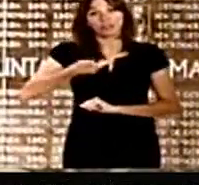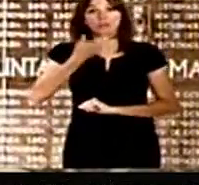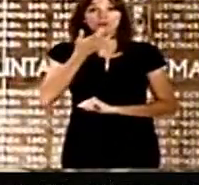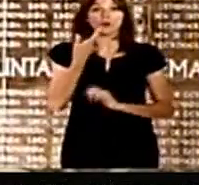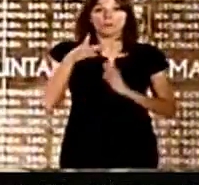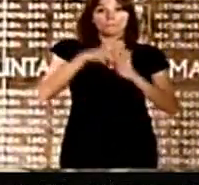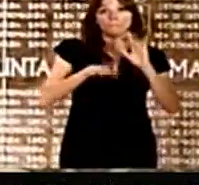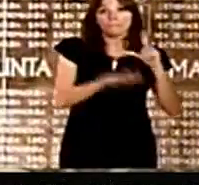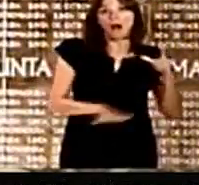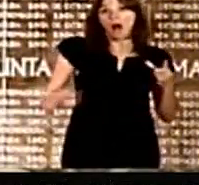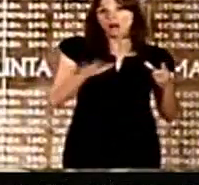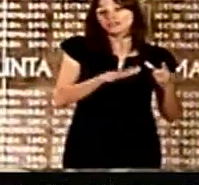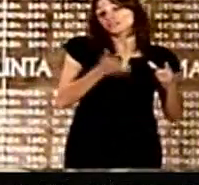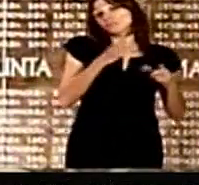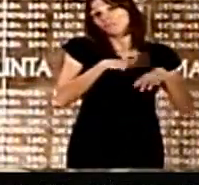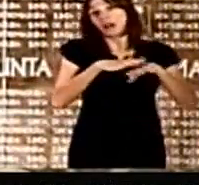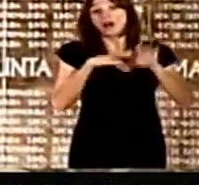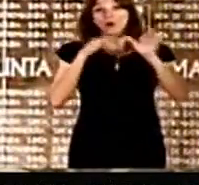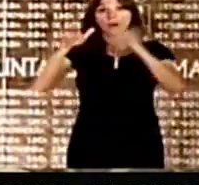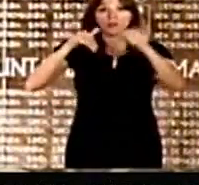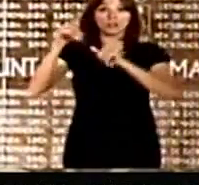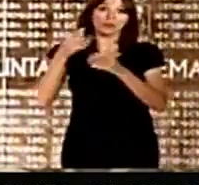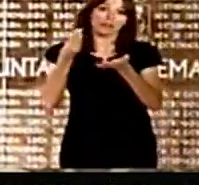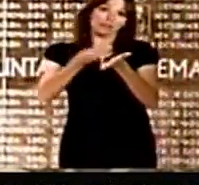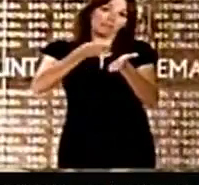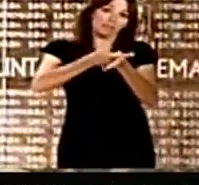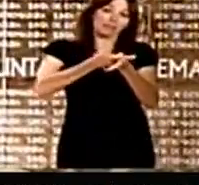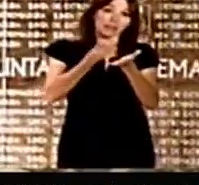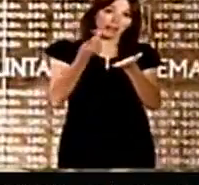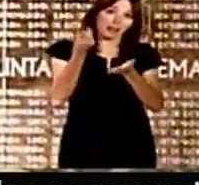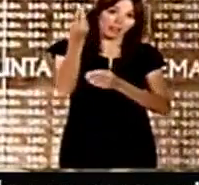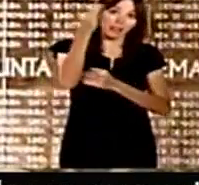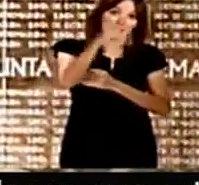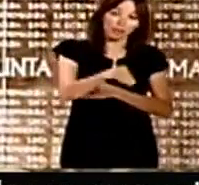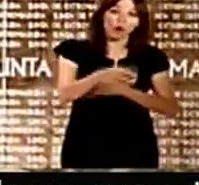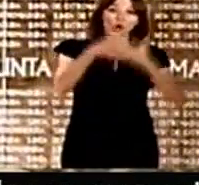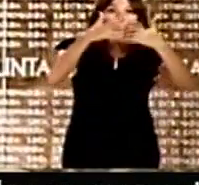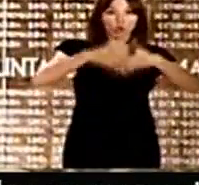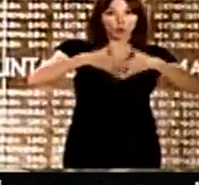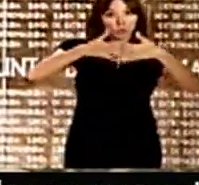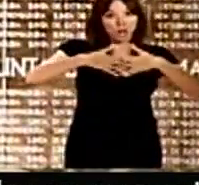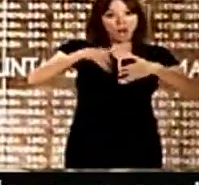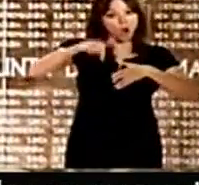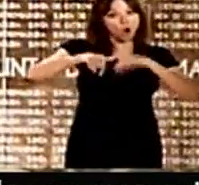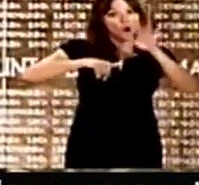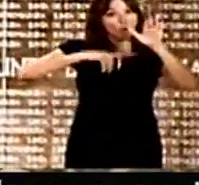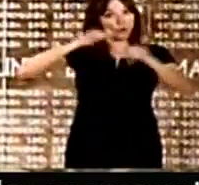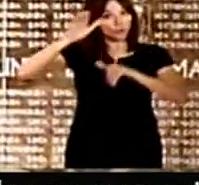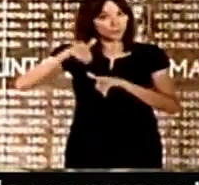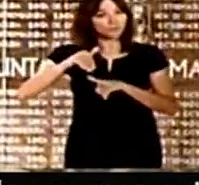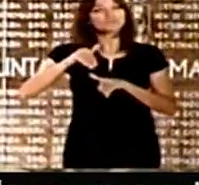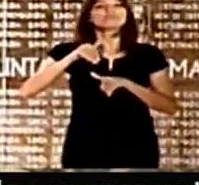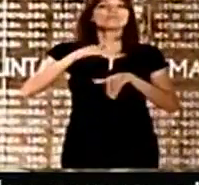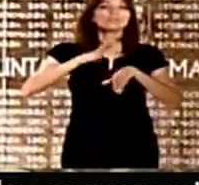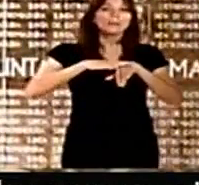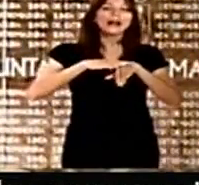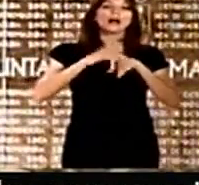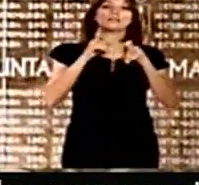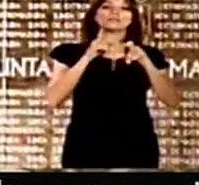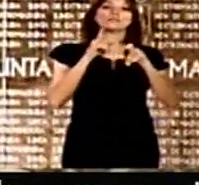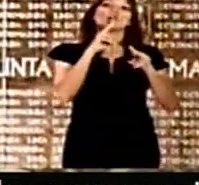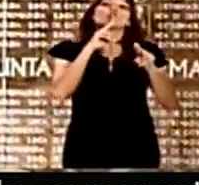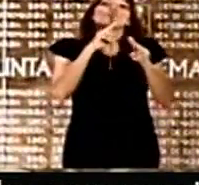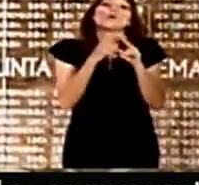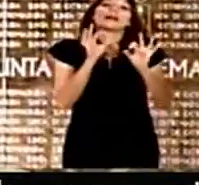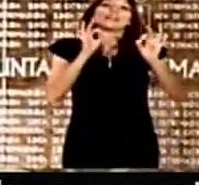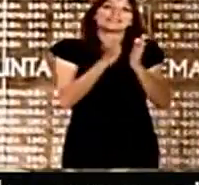bases reguladoras de la convocatoria de incentivos industriales que hoy estamos convocando, incentivos a la inversión empresarial, es el